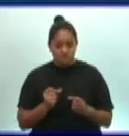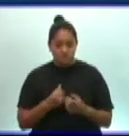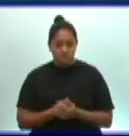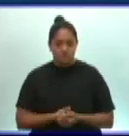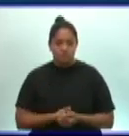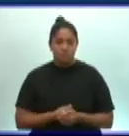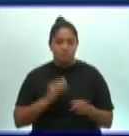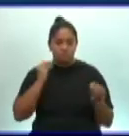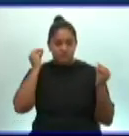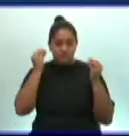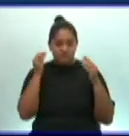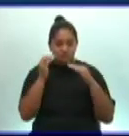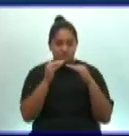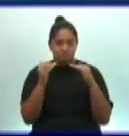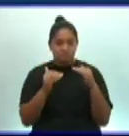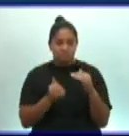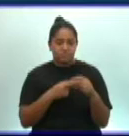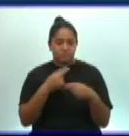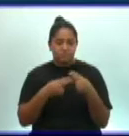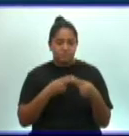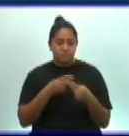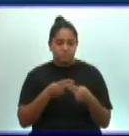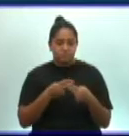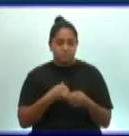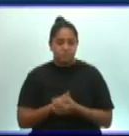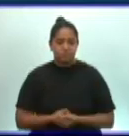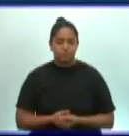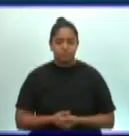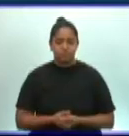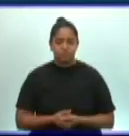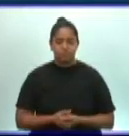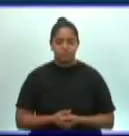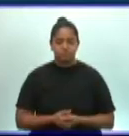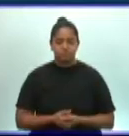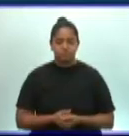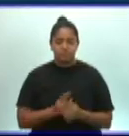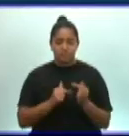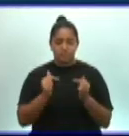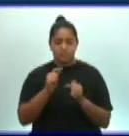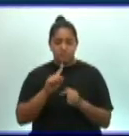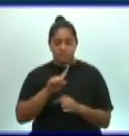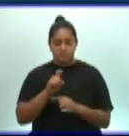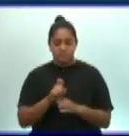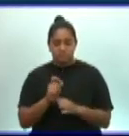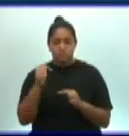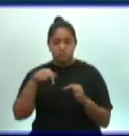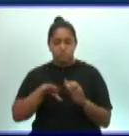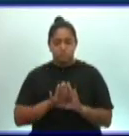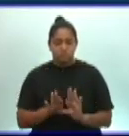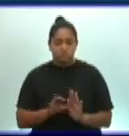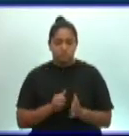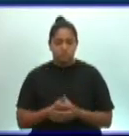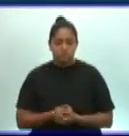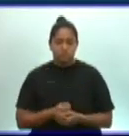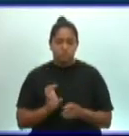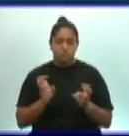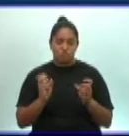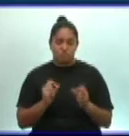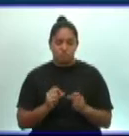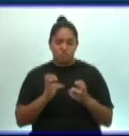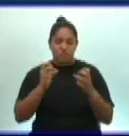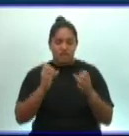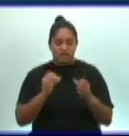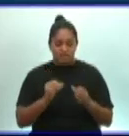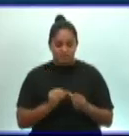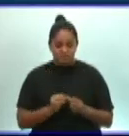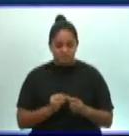que tendríamos que hacer tanto en la primera pregunta como en esta hora, cuando calculábamos la cantidad de sustancia y ahora la